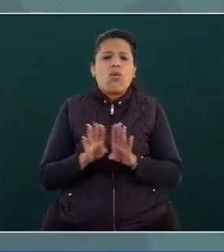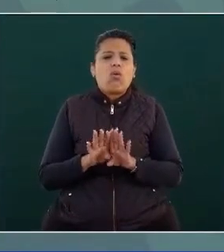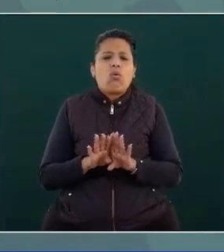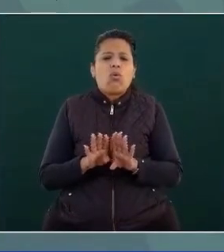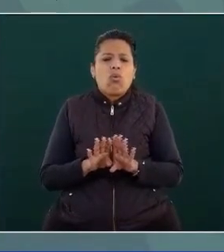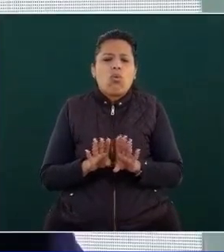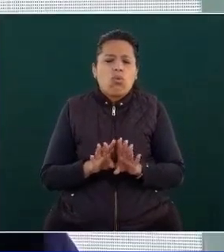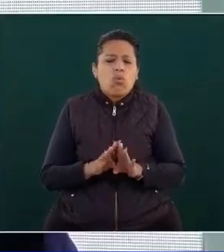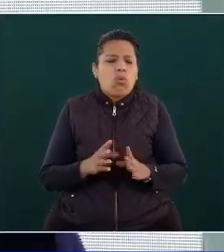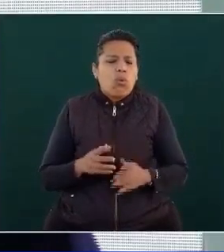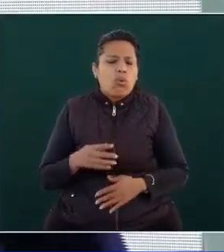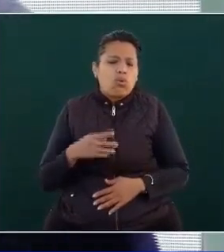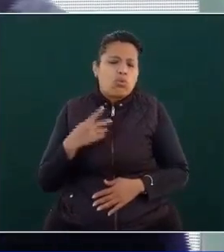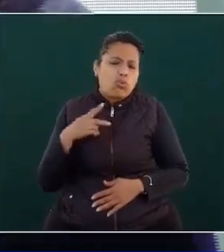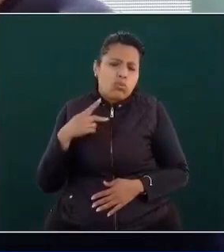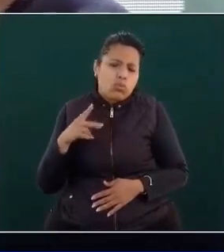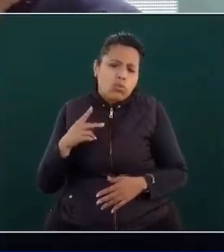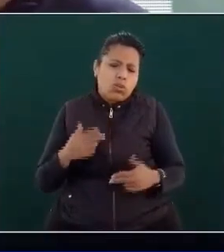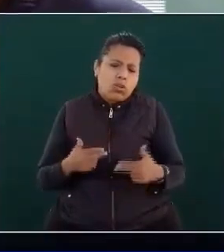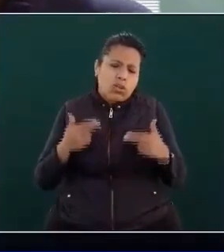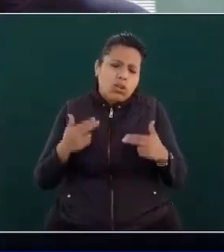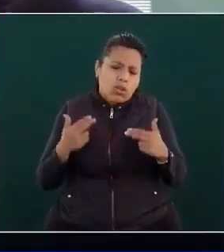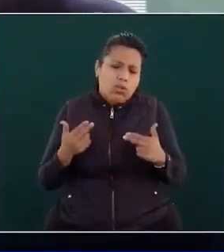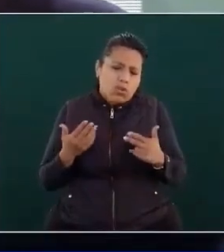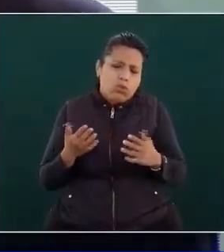ido en sus negocios?